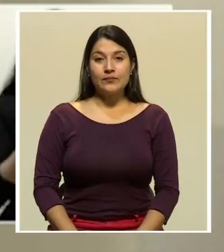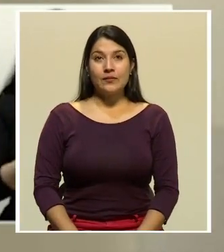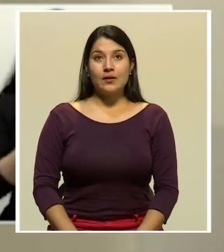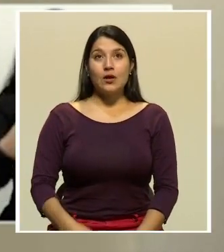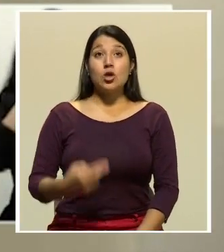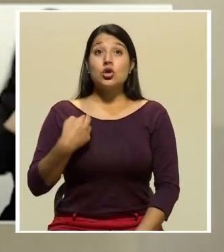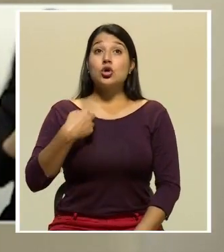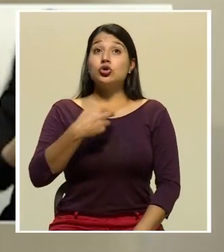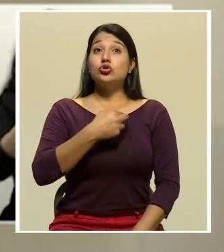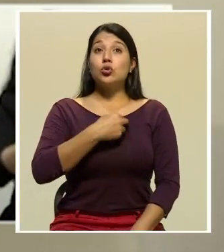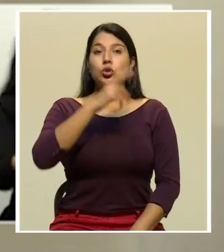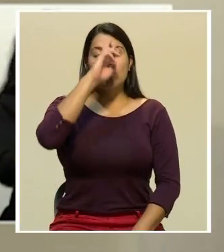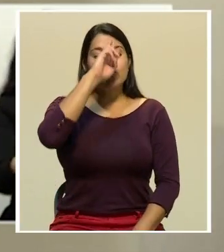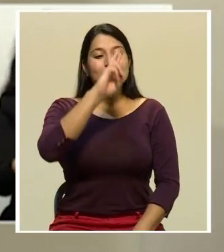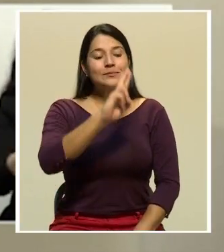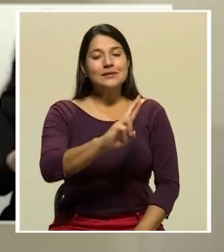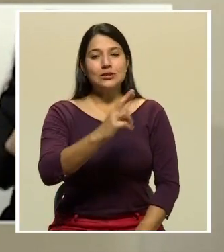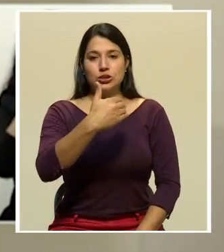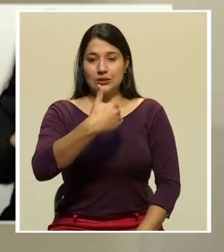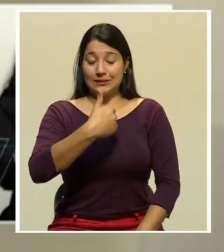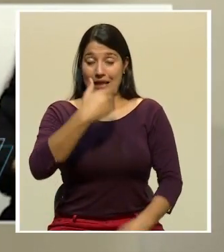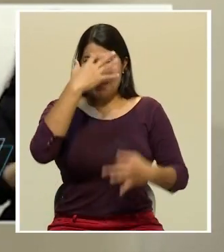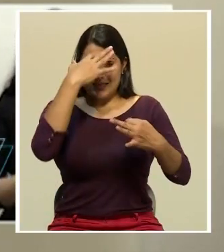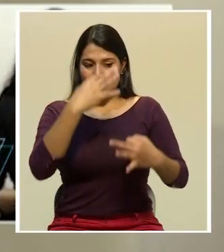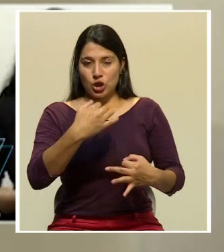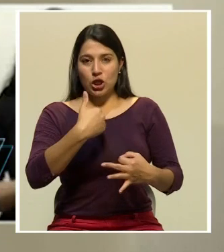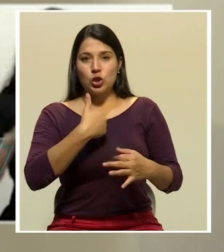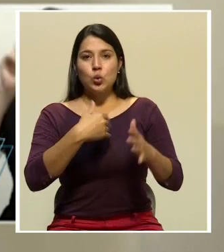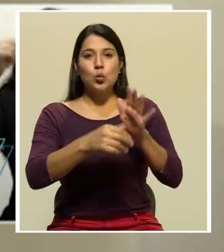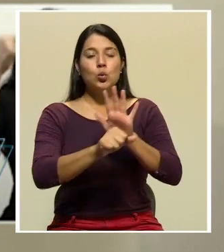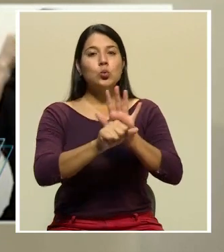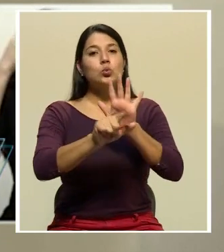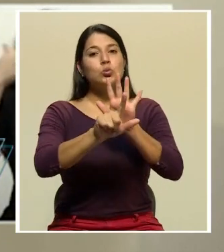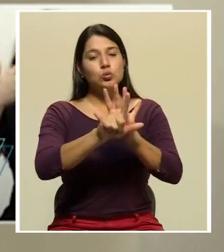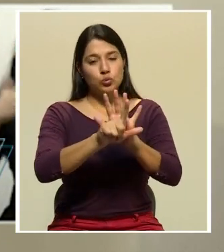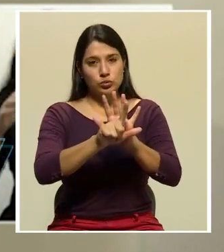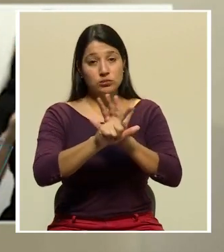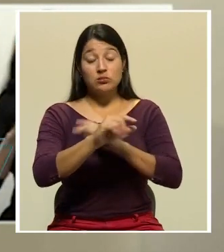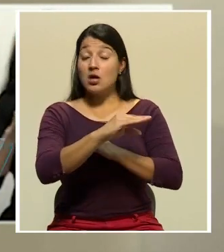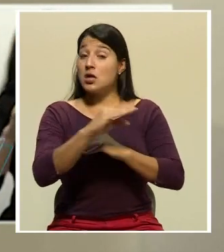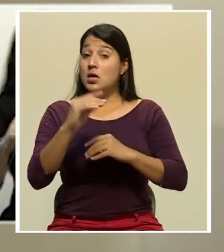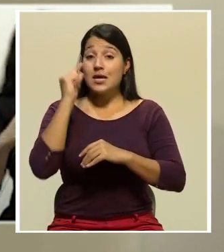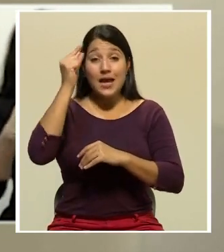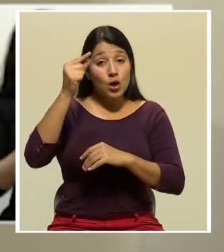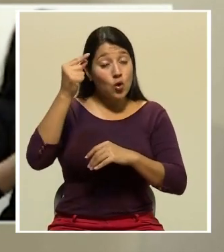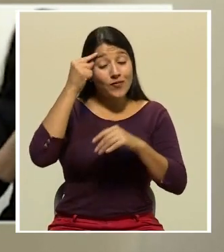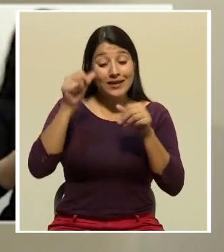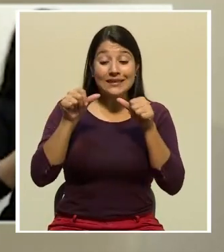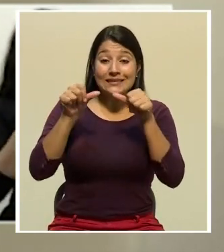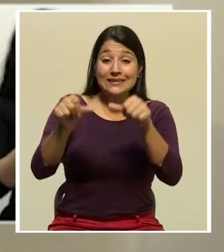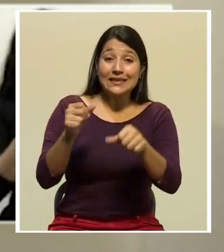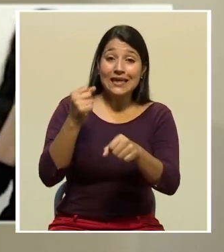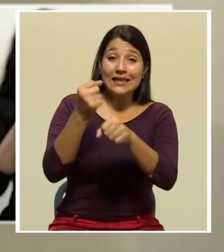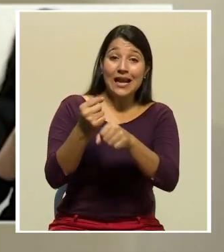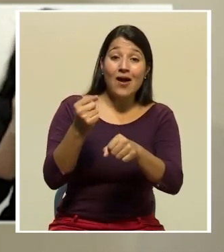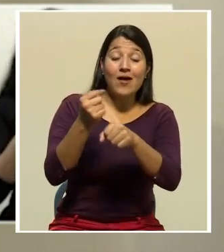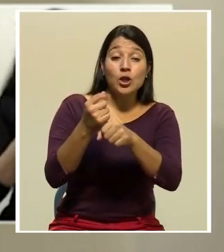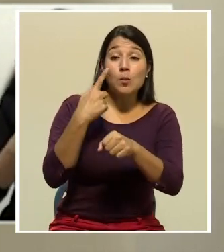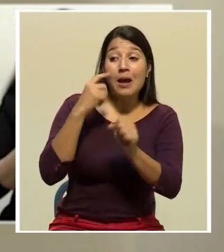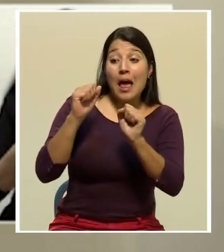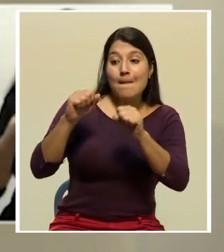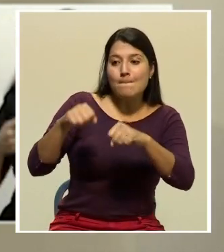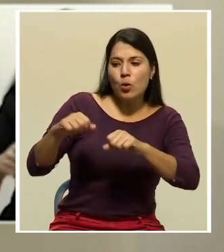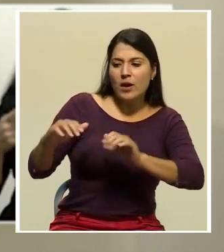Respetamos la decisión de la Asamblea Legislativa, que el gobierno ha estado y seguirá trabajando para poder atender todas las consecuencias